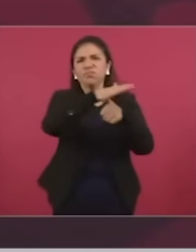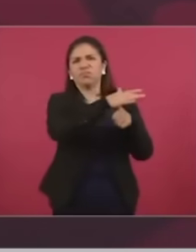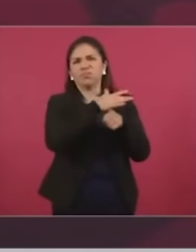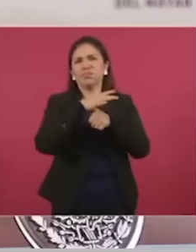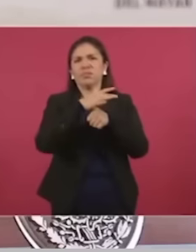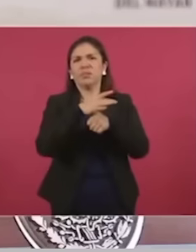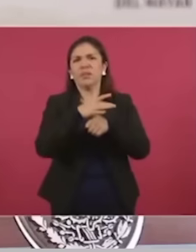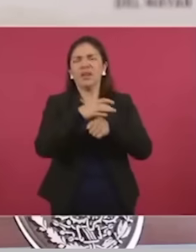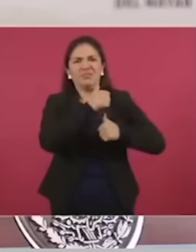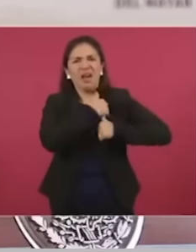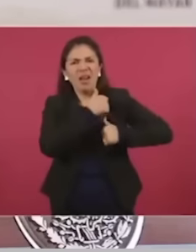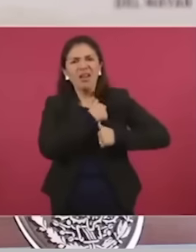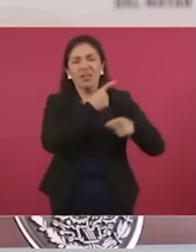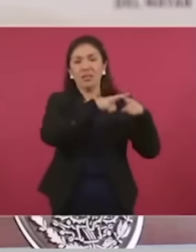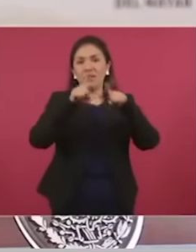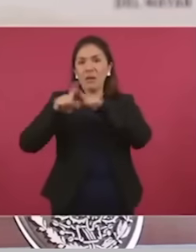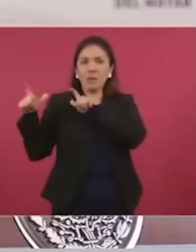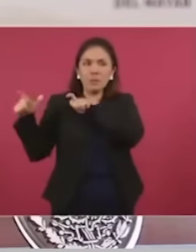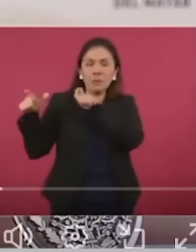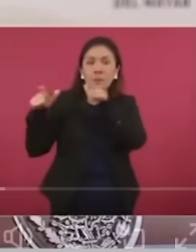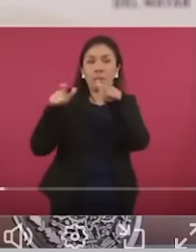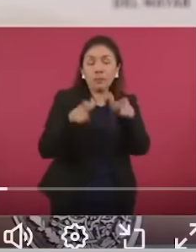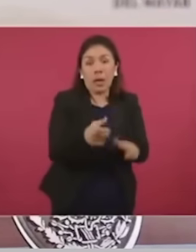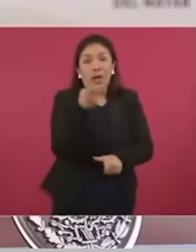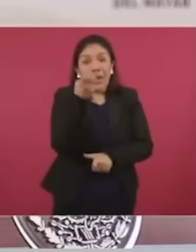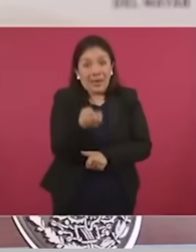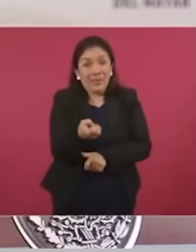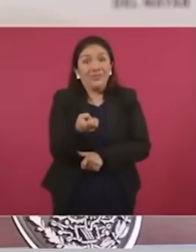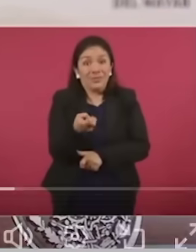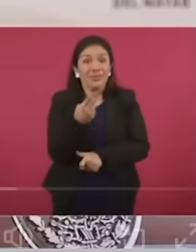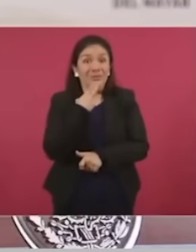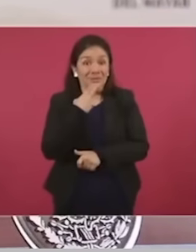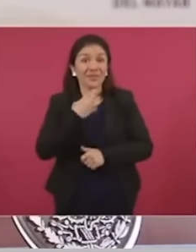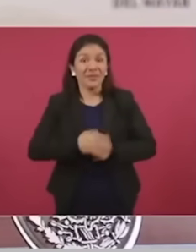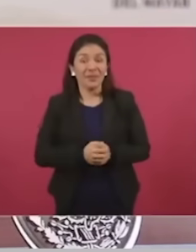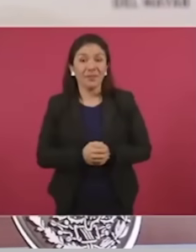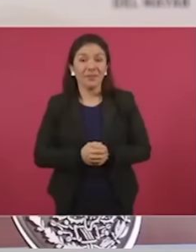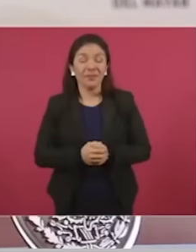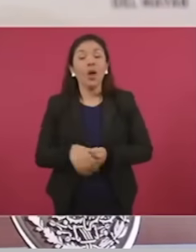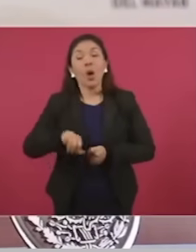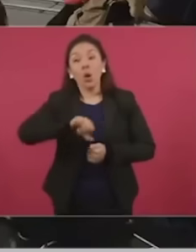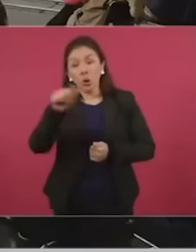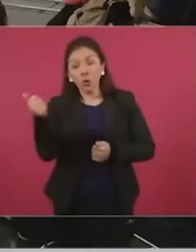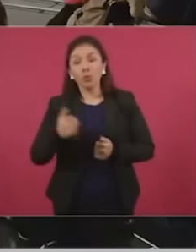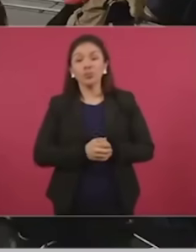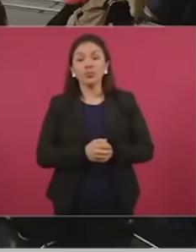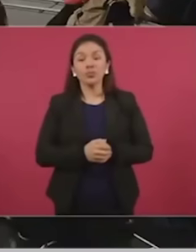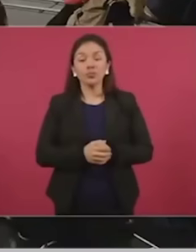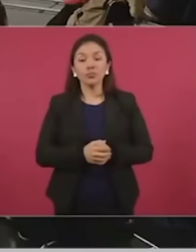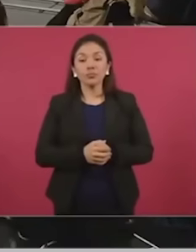Sí. Entonces, todo eso ayuda. Lo otro, que